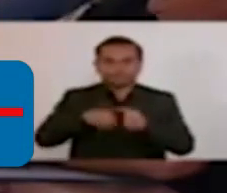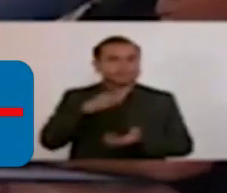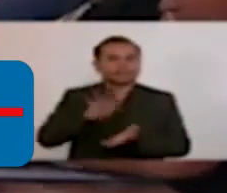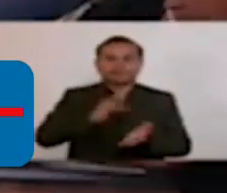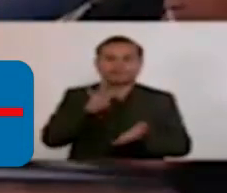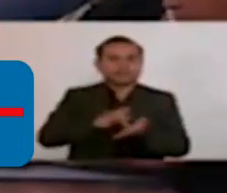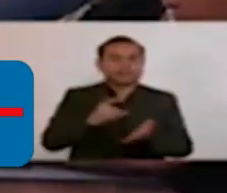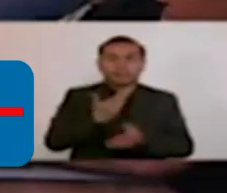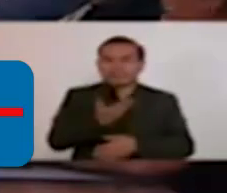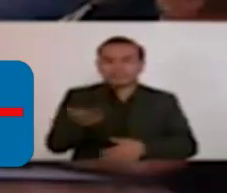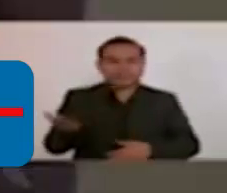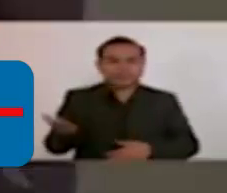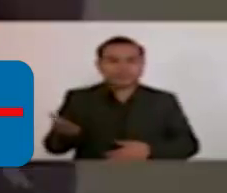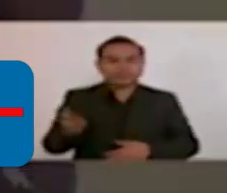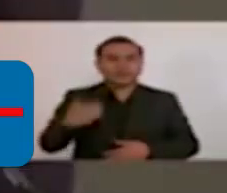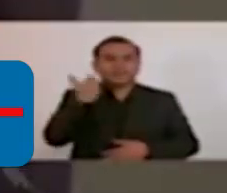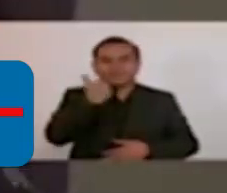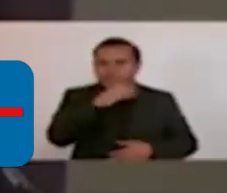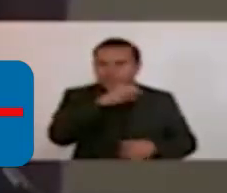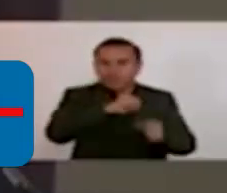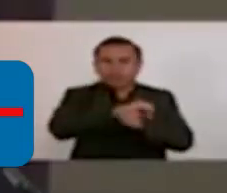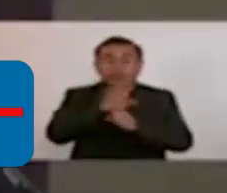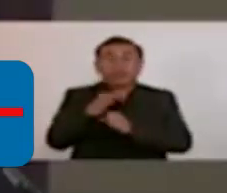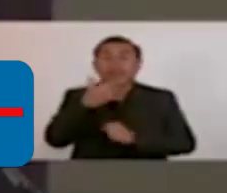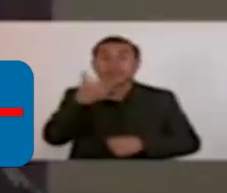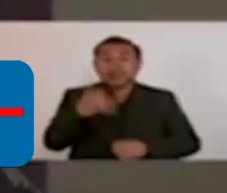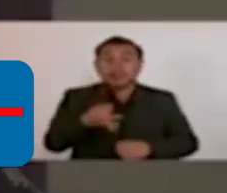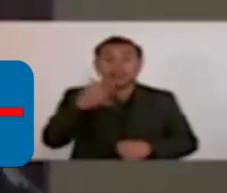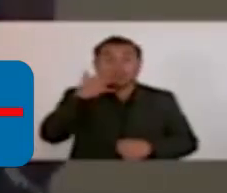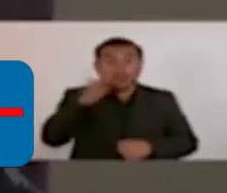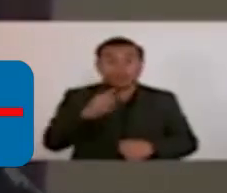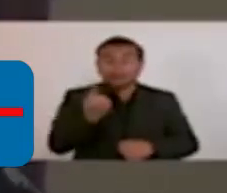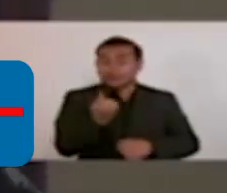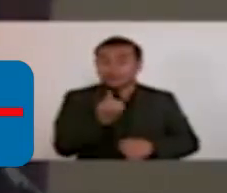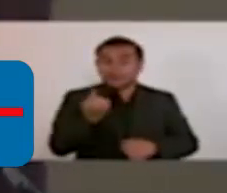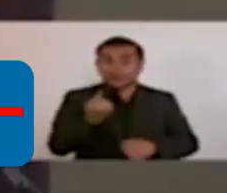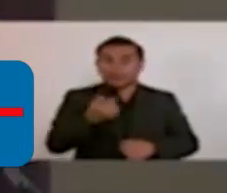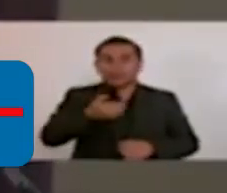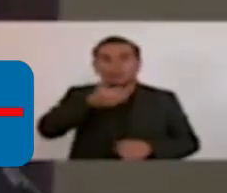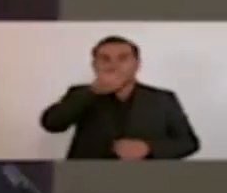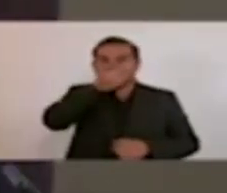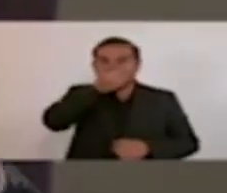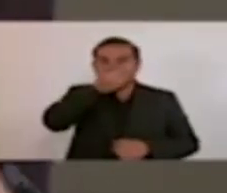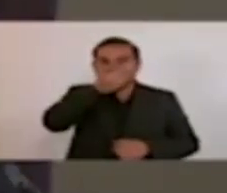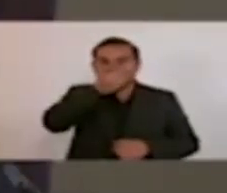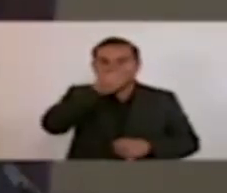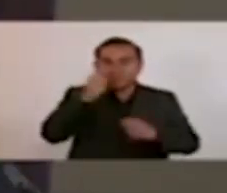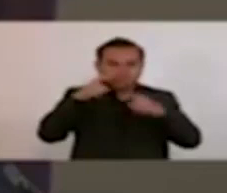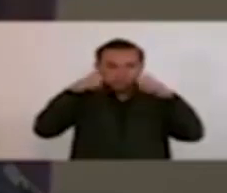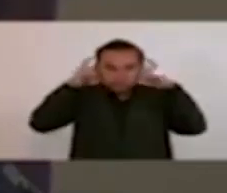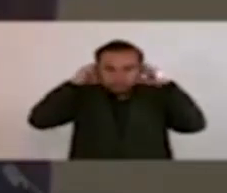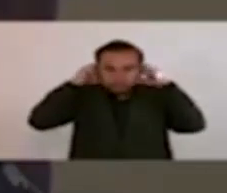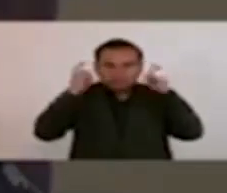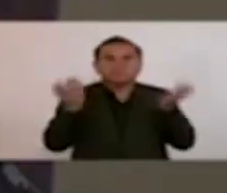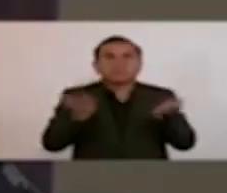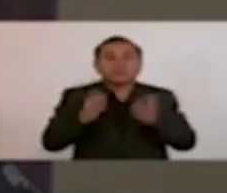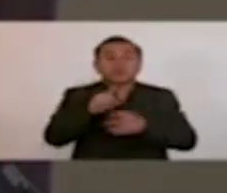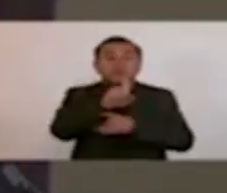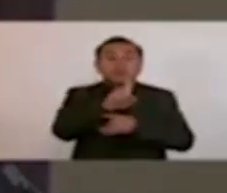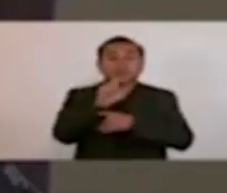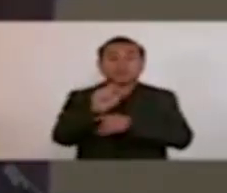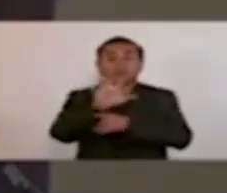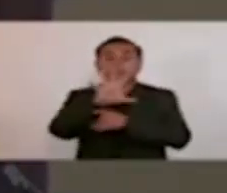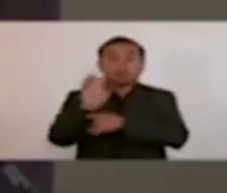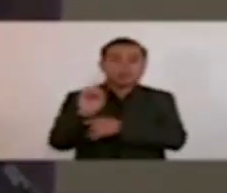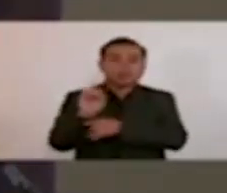40 y no aprovechándose de la pandemia si alguien importa mascarillas a un dólar y las vendía a unos 50 las tienen que vender